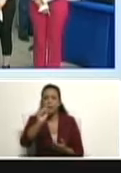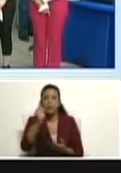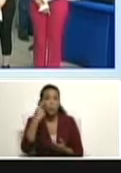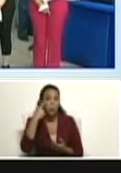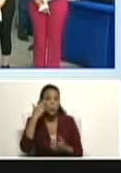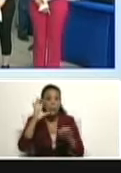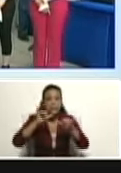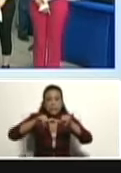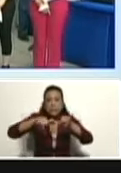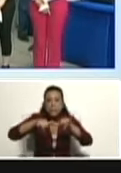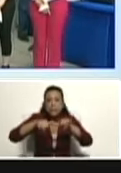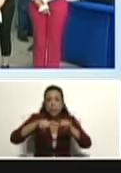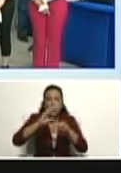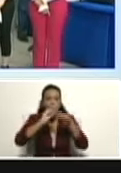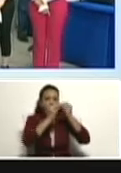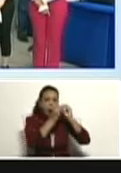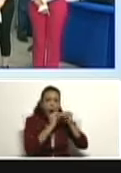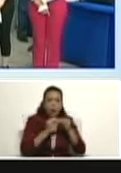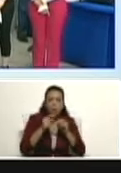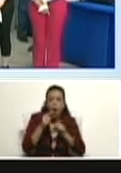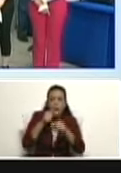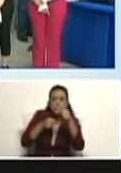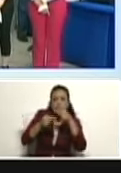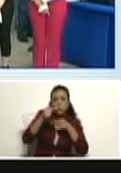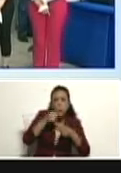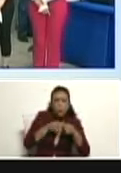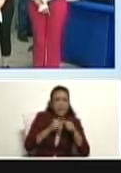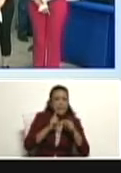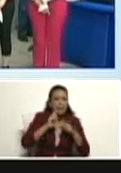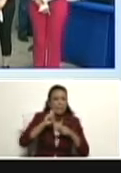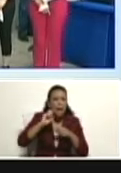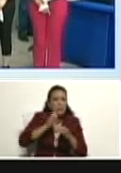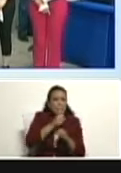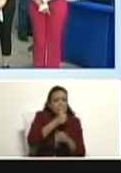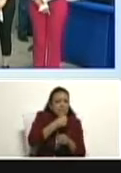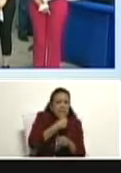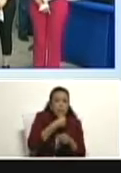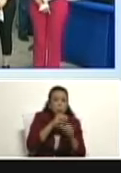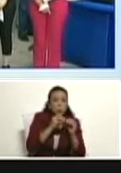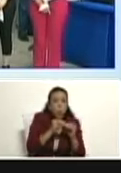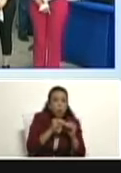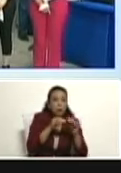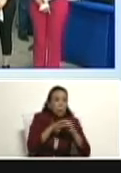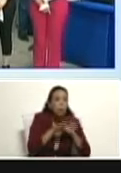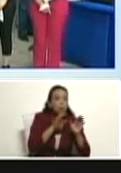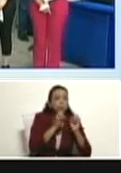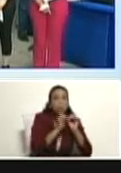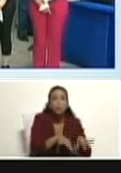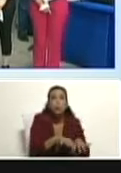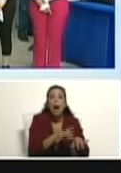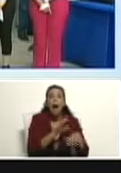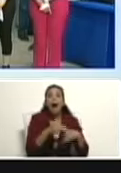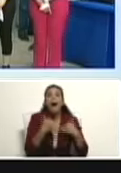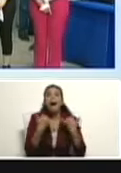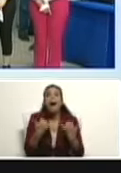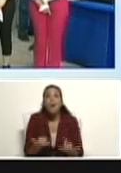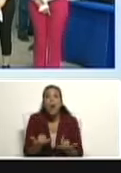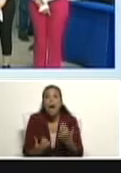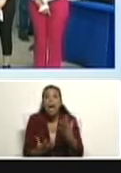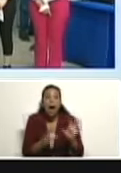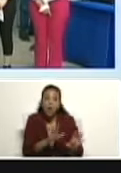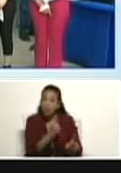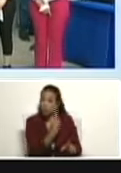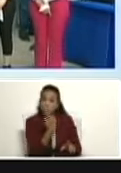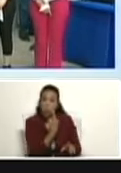Haciéndole ingeniería reversa, que llaman. Y no solamente se han quedado ahí, sino que ahora están